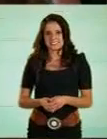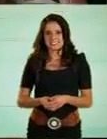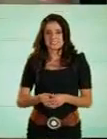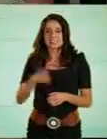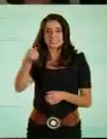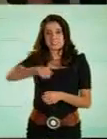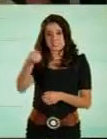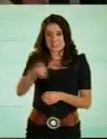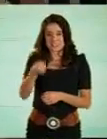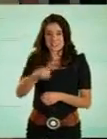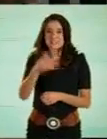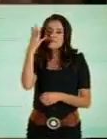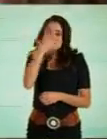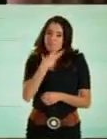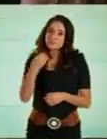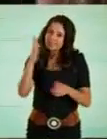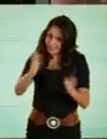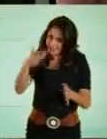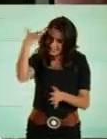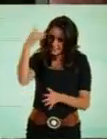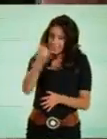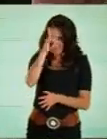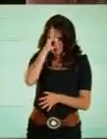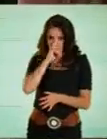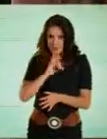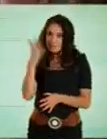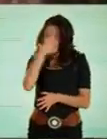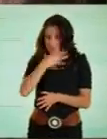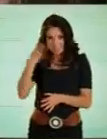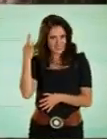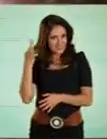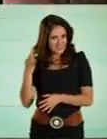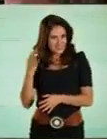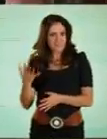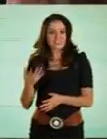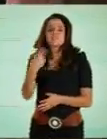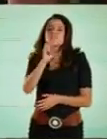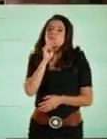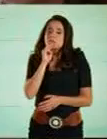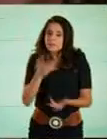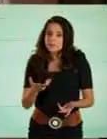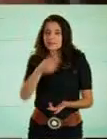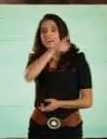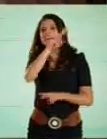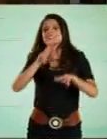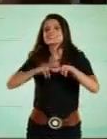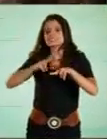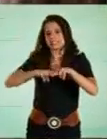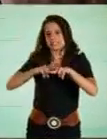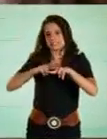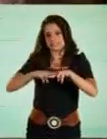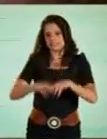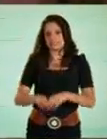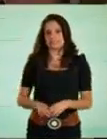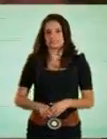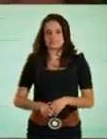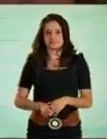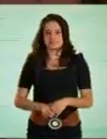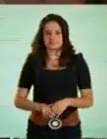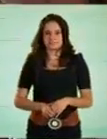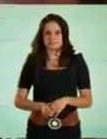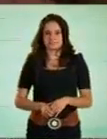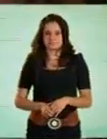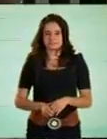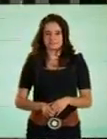Un súper saludo. Tía. Hola, preciosa, qué grande estás, qué guapa y qué bonito gracias, el pelo. Igualmente. ¿Y tu mami? En la sala. ¿Vamos? Sí. Sí.